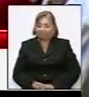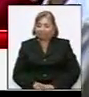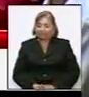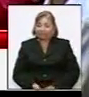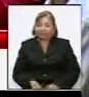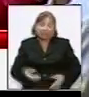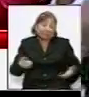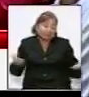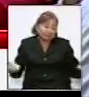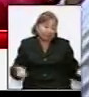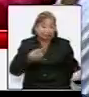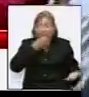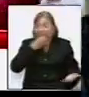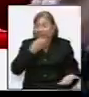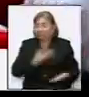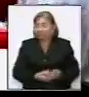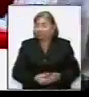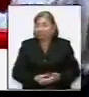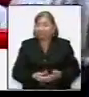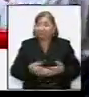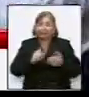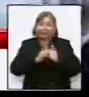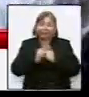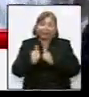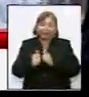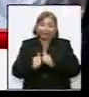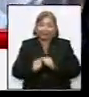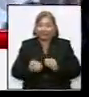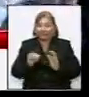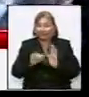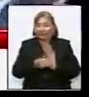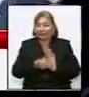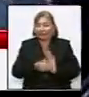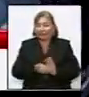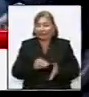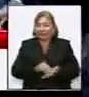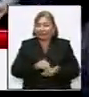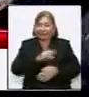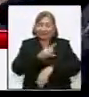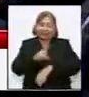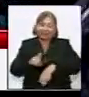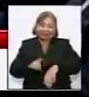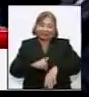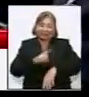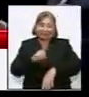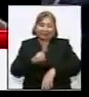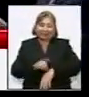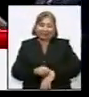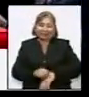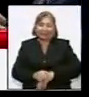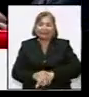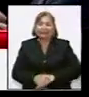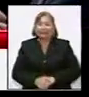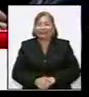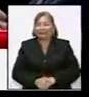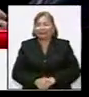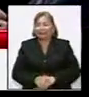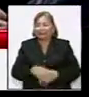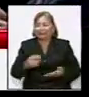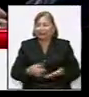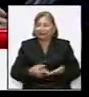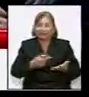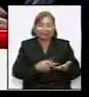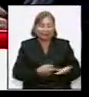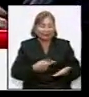bueno ha pasado más una hora justamente discutiendo